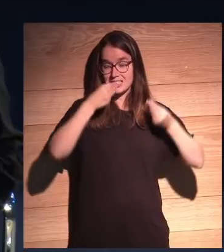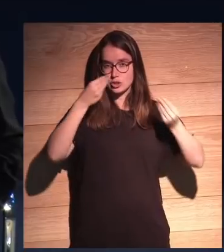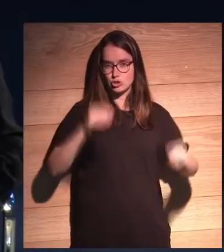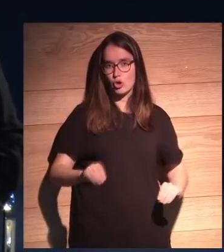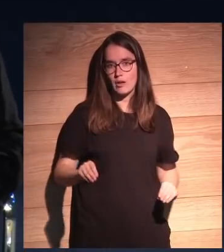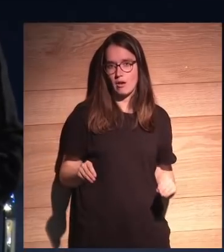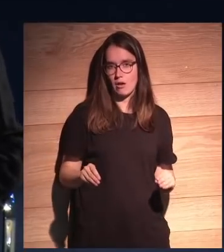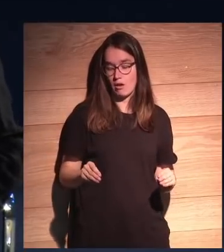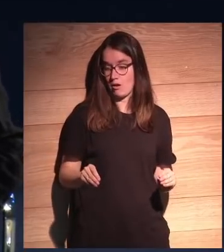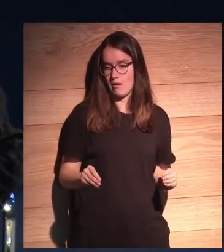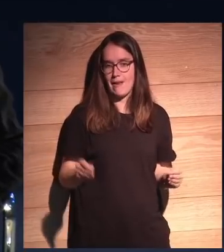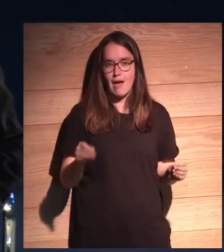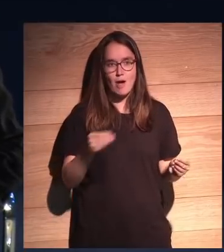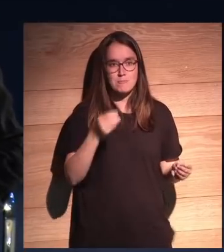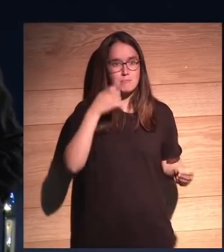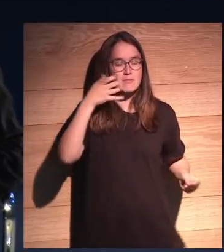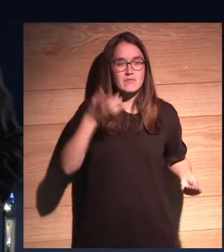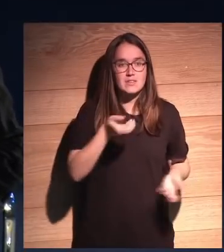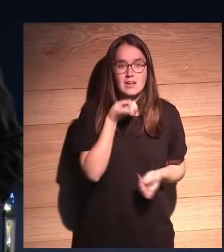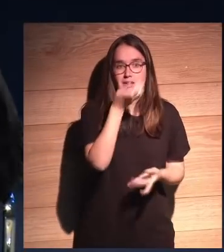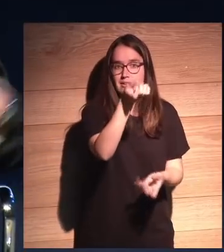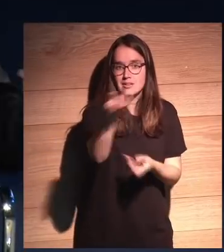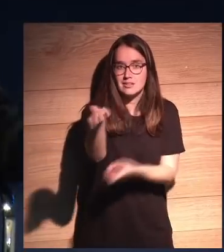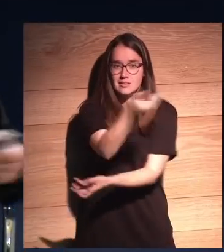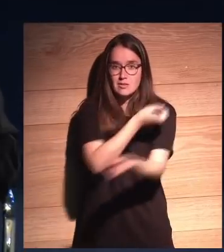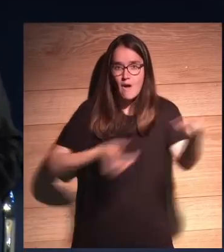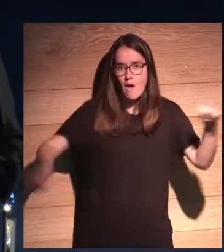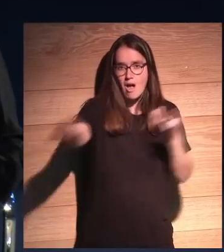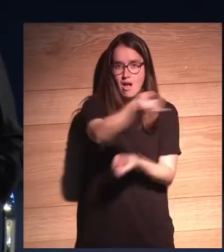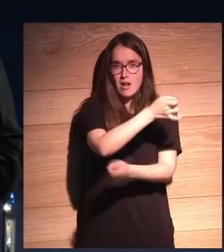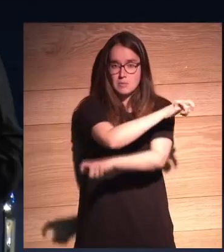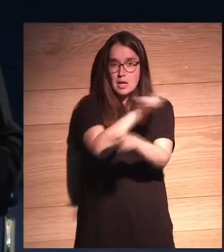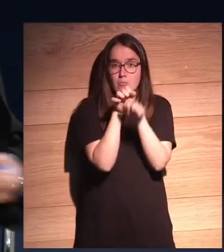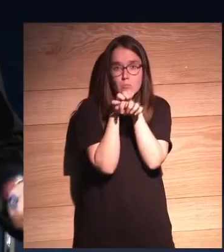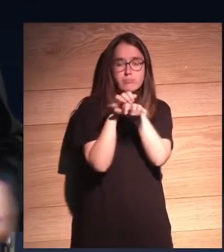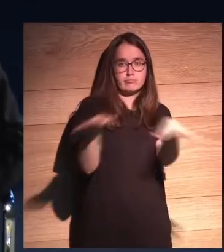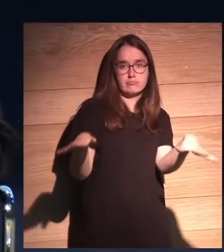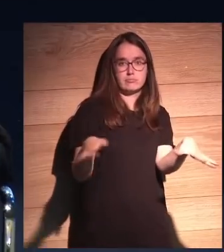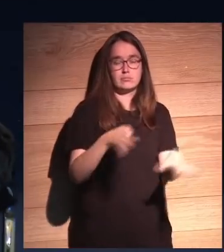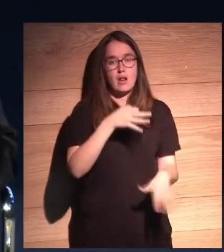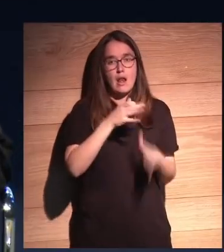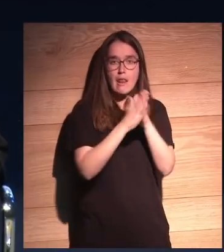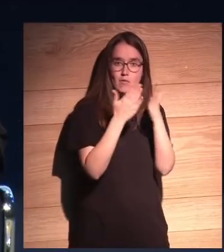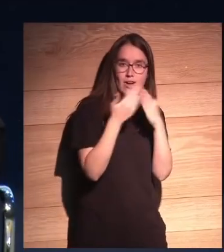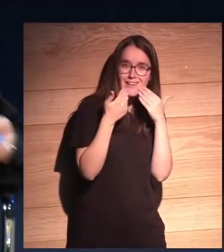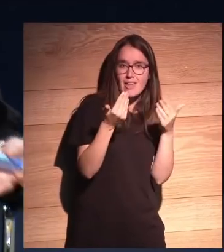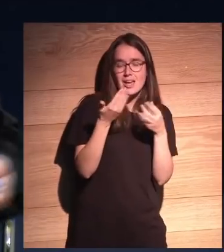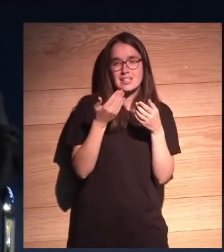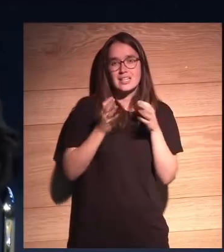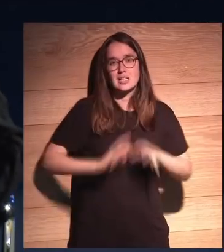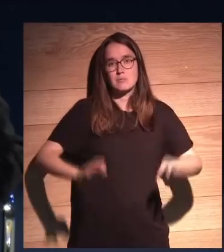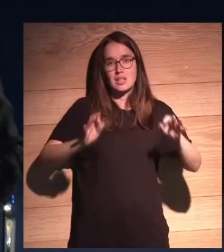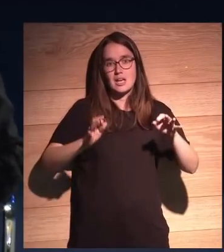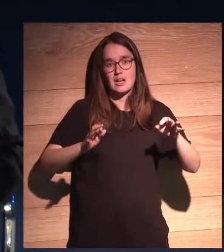historia, la que llega, ¿no?, a las multitudes a través de, no solo de los libros, a través de, sobre todo,